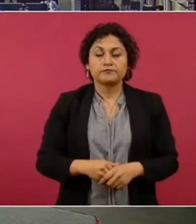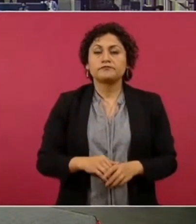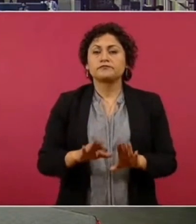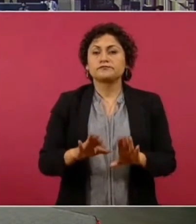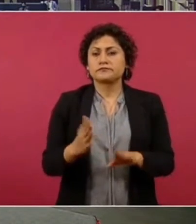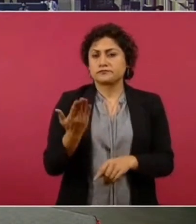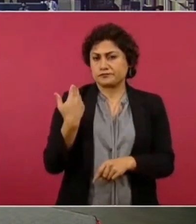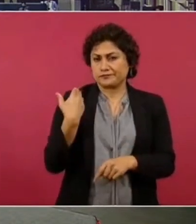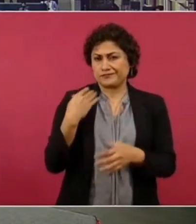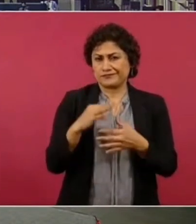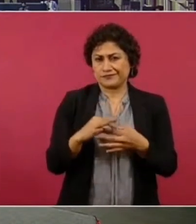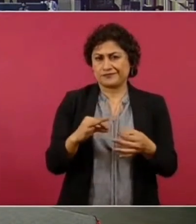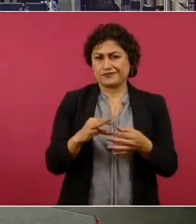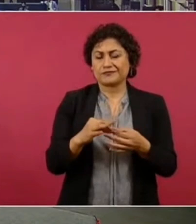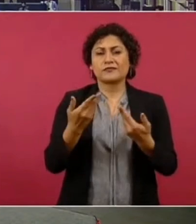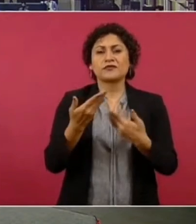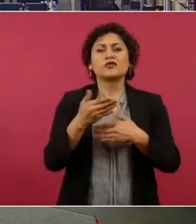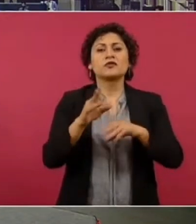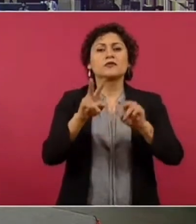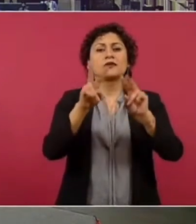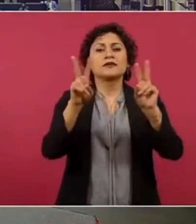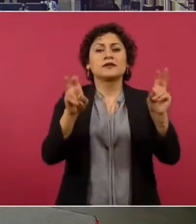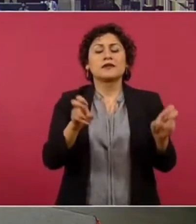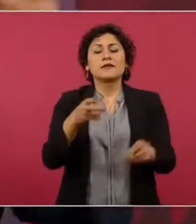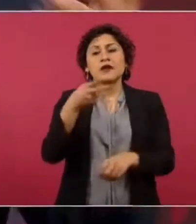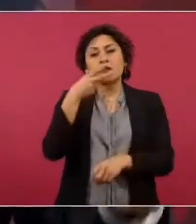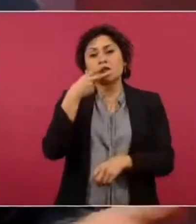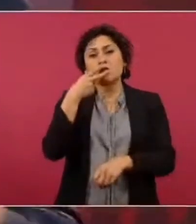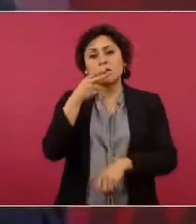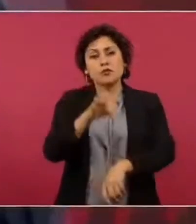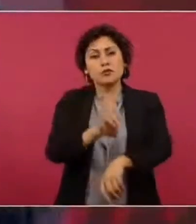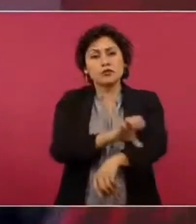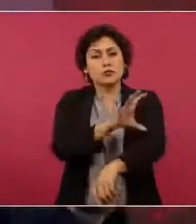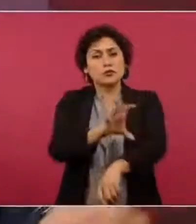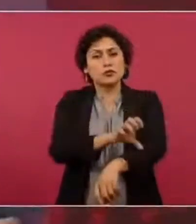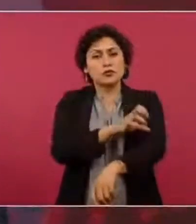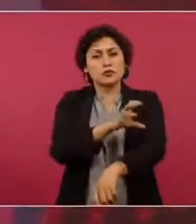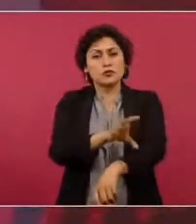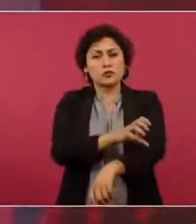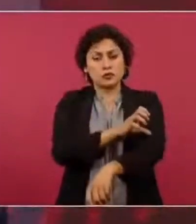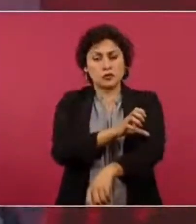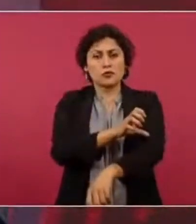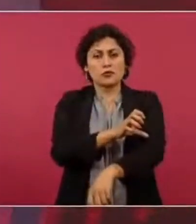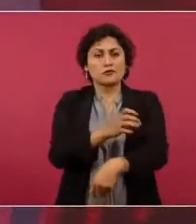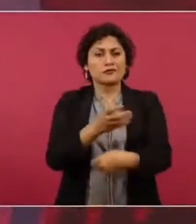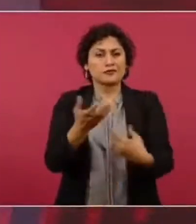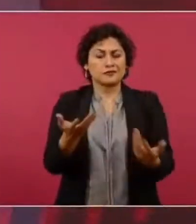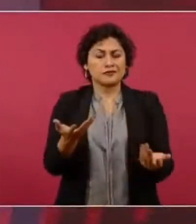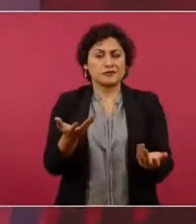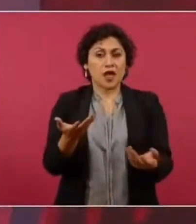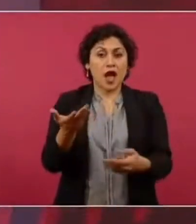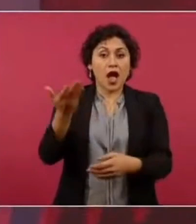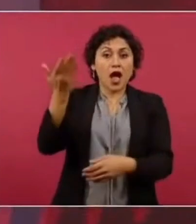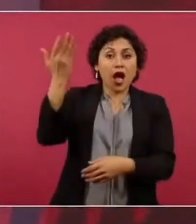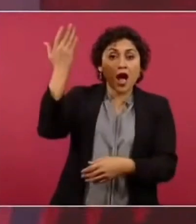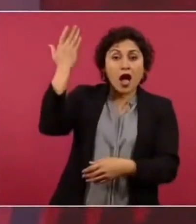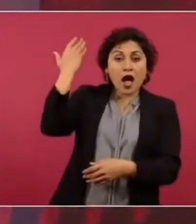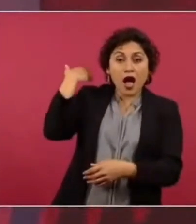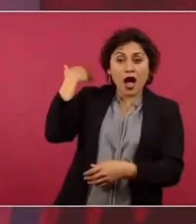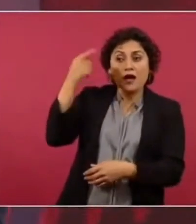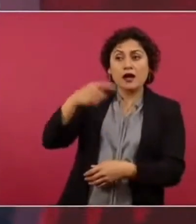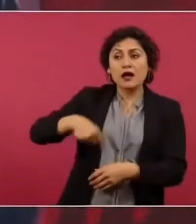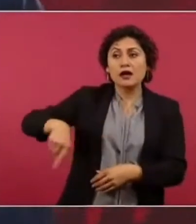Hablábamos del caso de los vapeadores, de cómo se pensaba